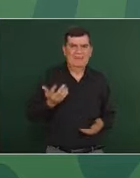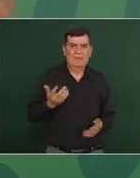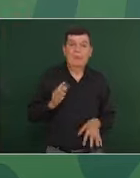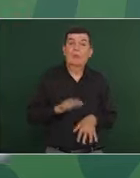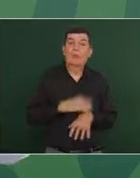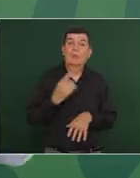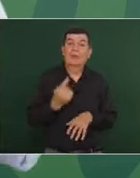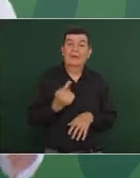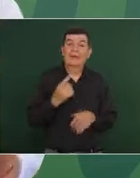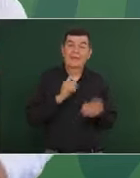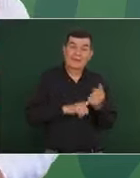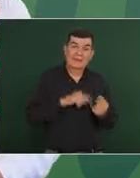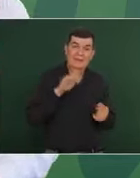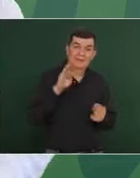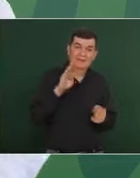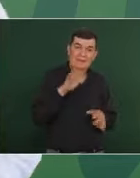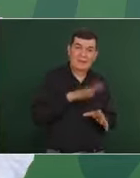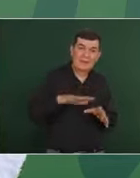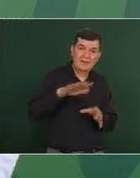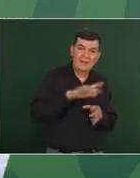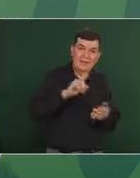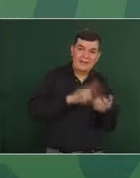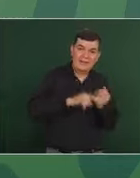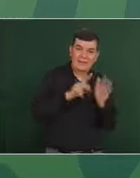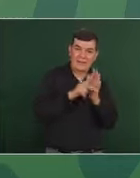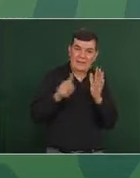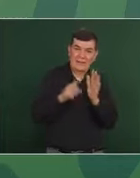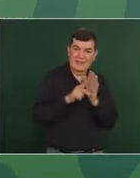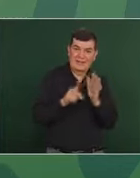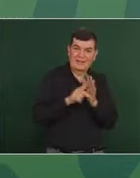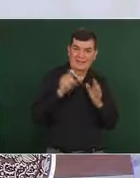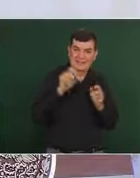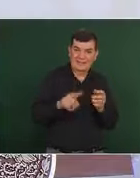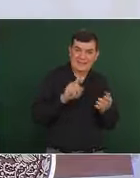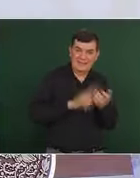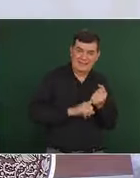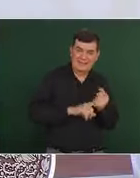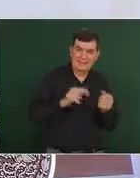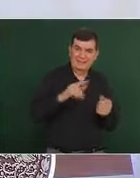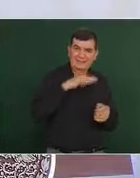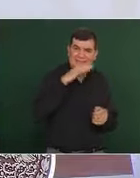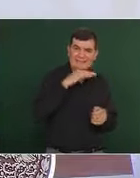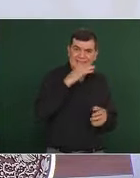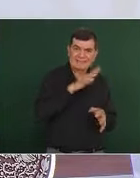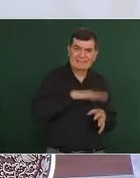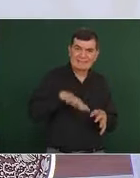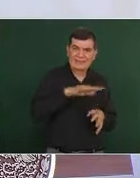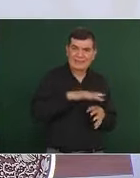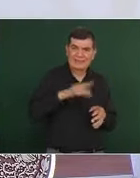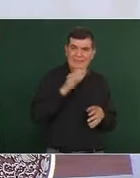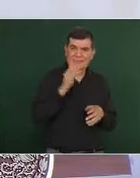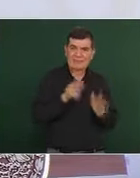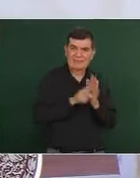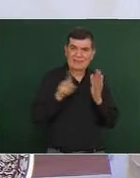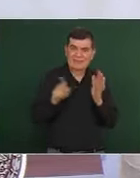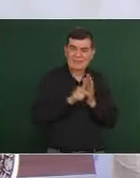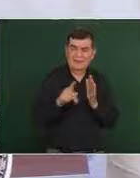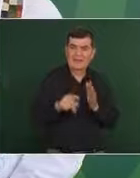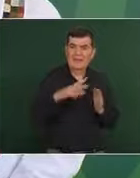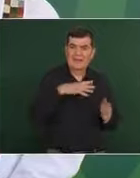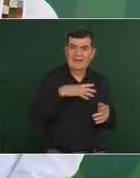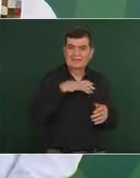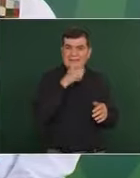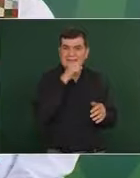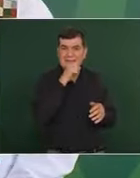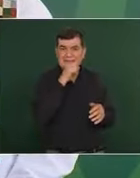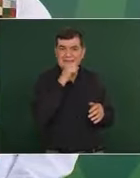Porque en el AMPA del periodismo en México y en el mundo, la calumnia, cuando